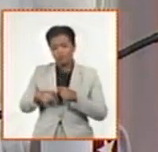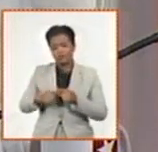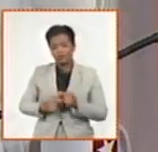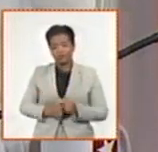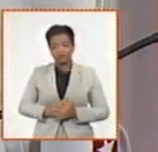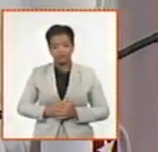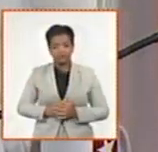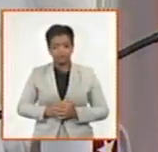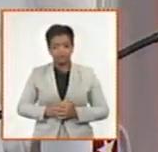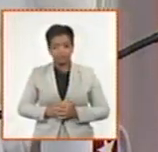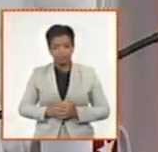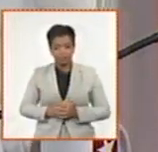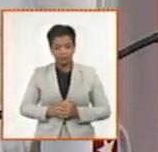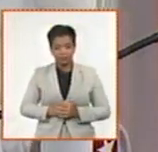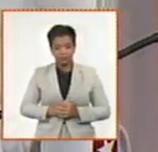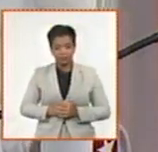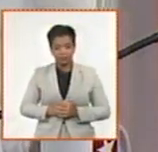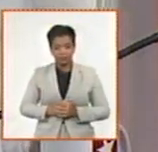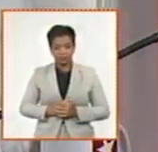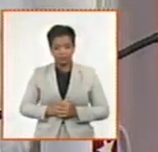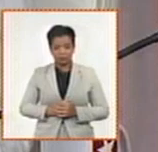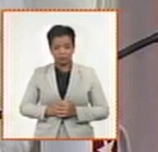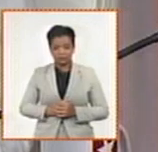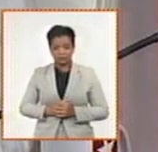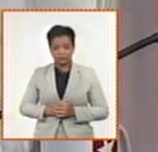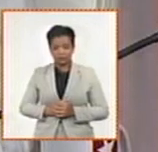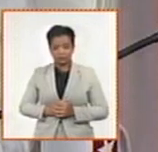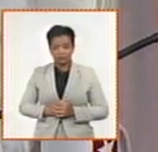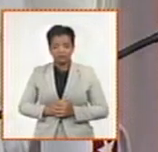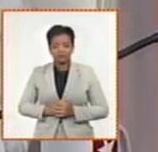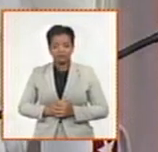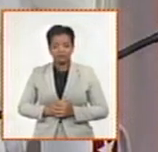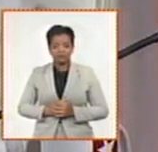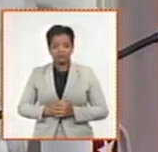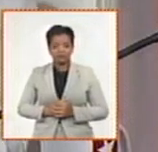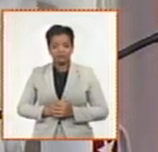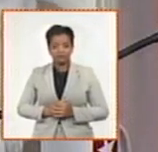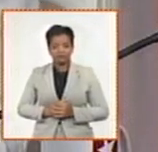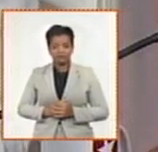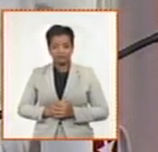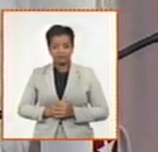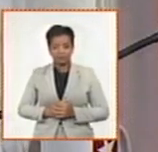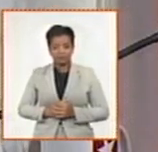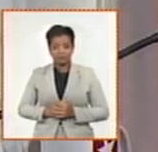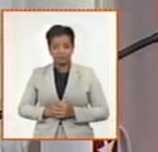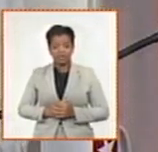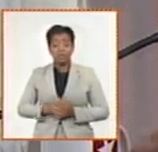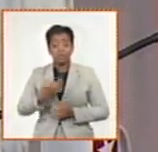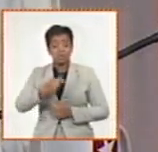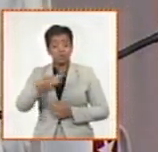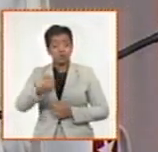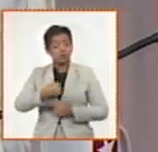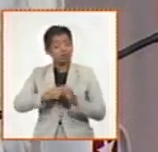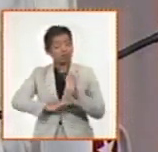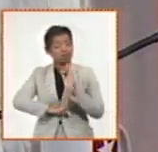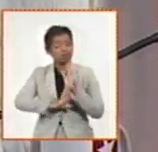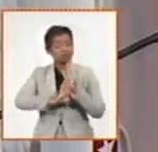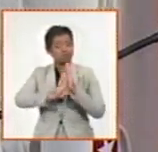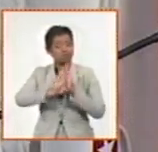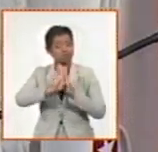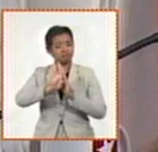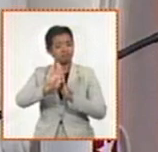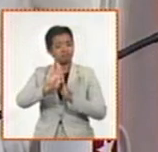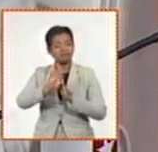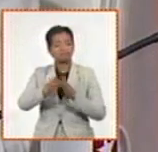sin el uso de ningún tipo de producto químico. Yo creo que entonces esto hemos avanzado. ¿Qué papel juega la ANAP en